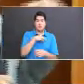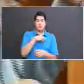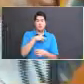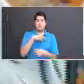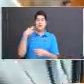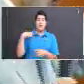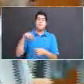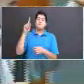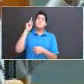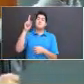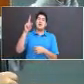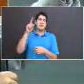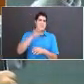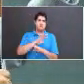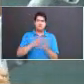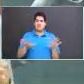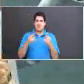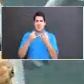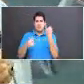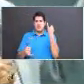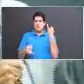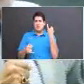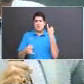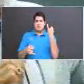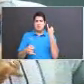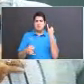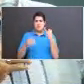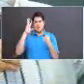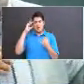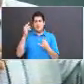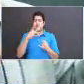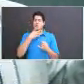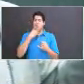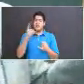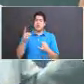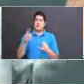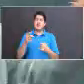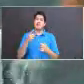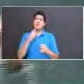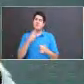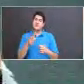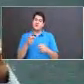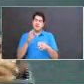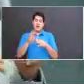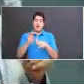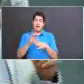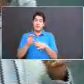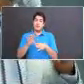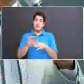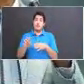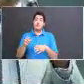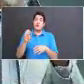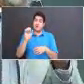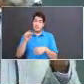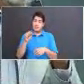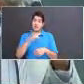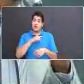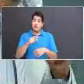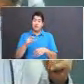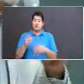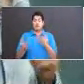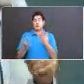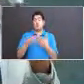Para él ya la terminó. Porque Dios llama a las cosas que no son como que fueran. Es más, el Señor Jesucristo en la